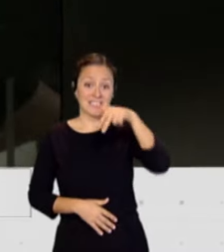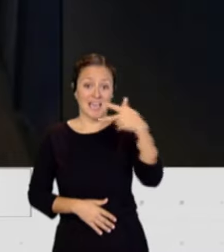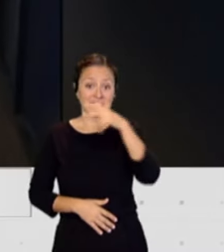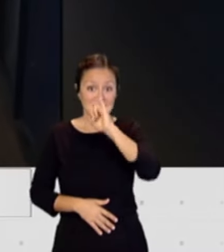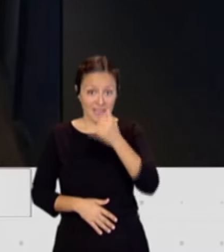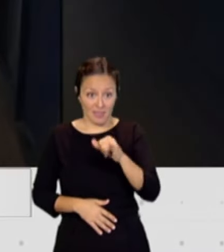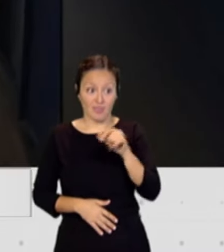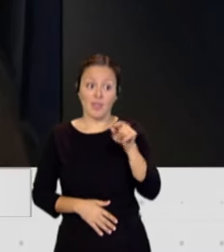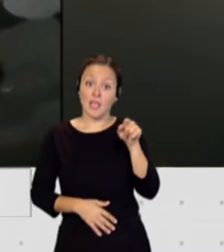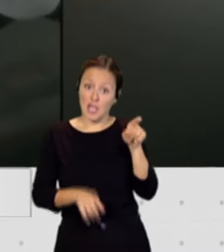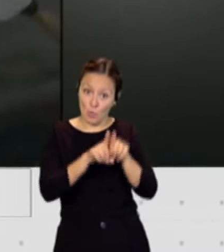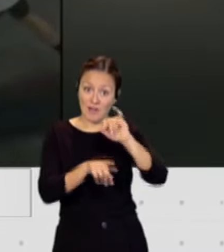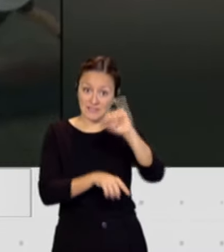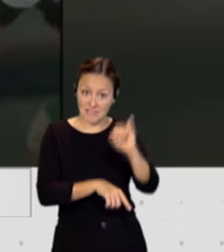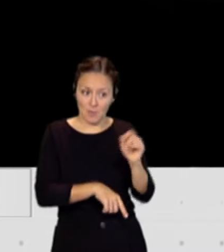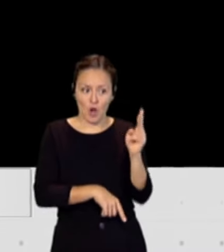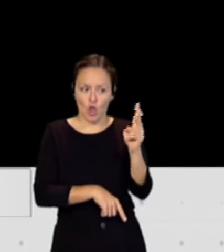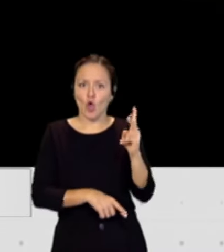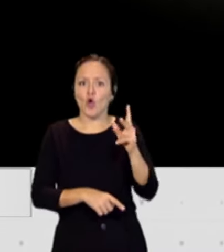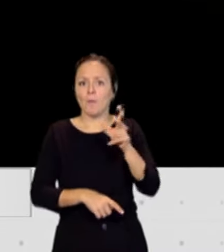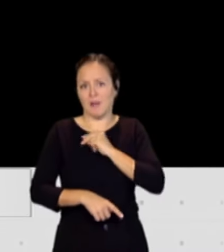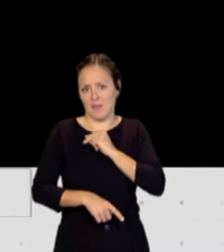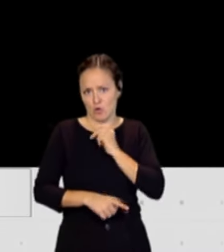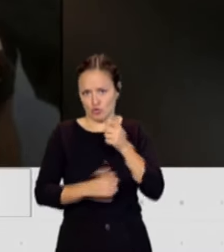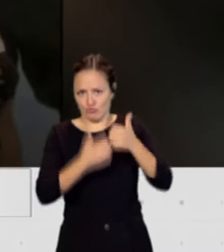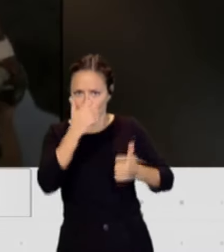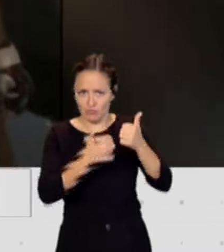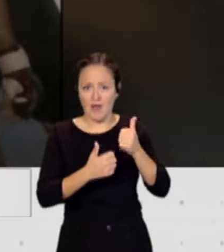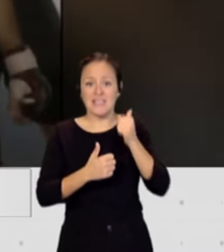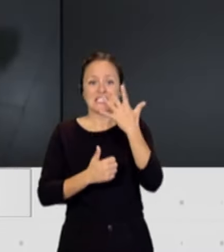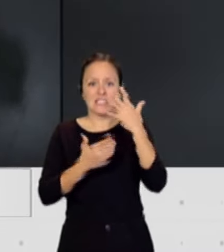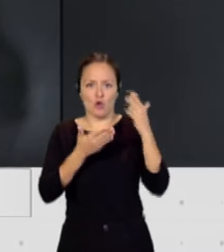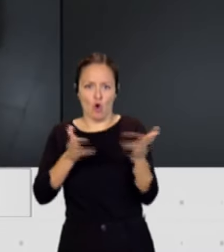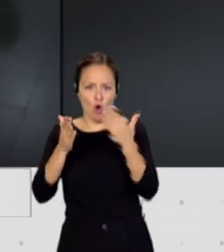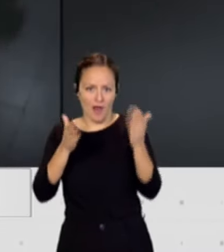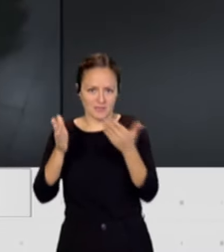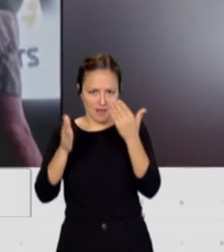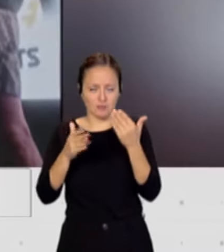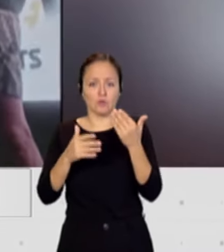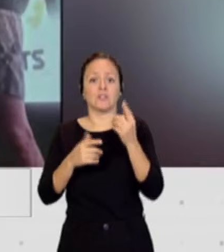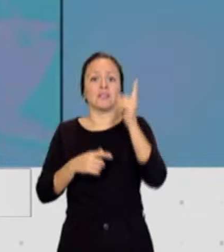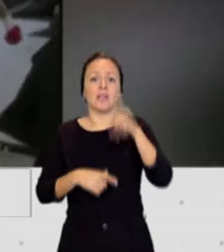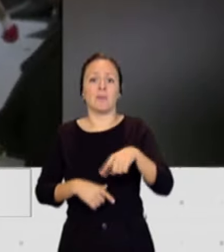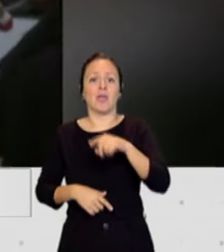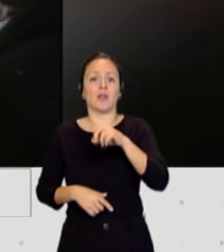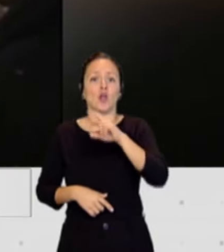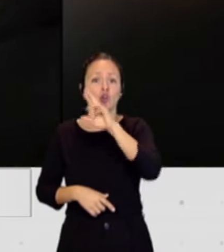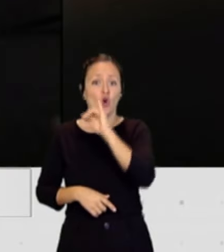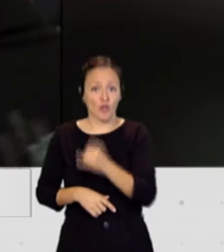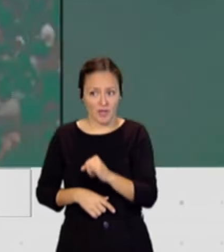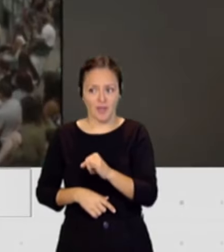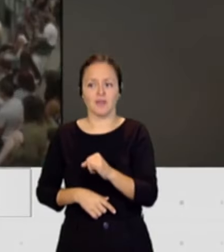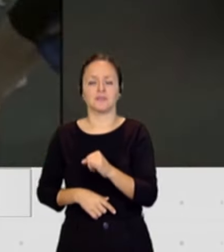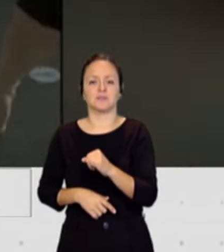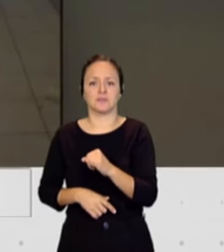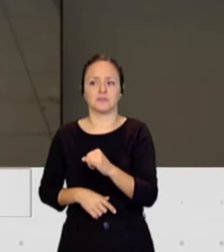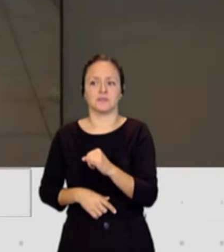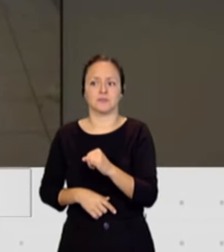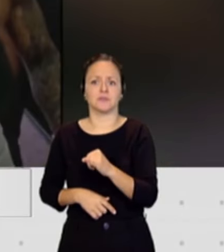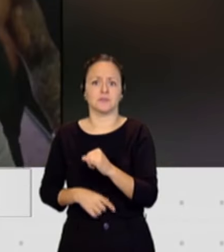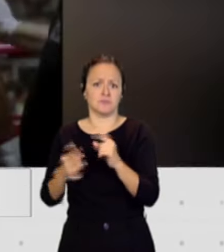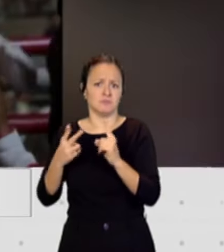estarán disputando dos títulos que serán a cinco asaltos también estará Darwin Rodríguez que también ha competido en varias